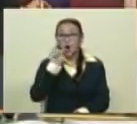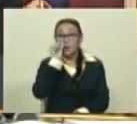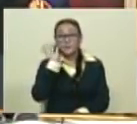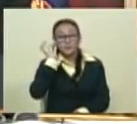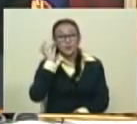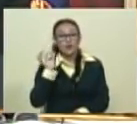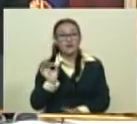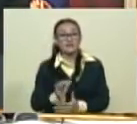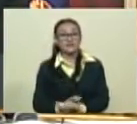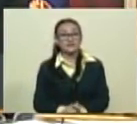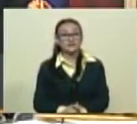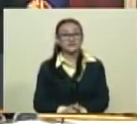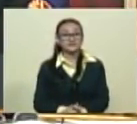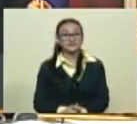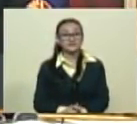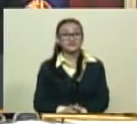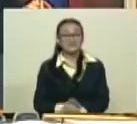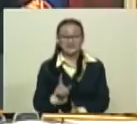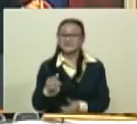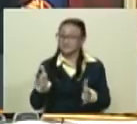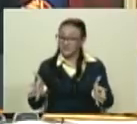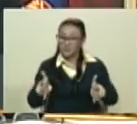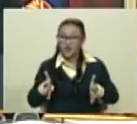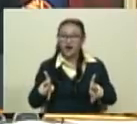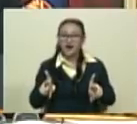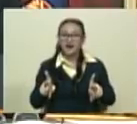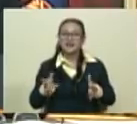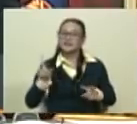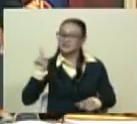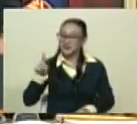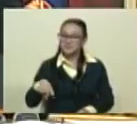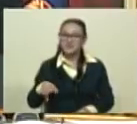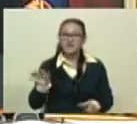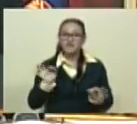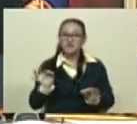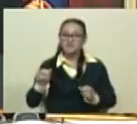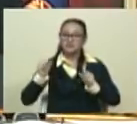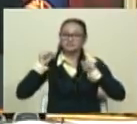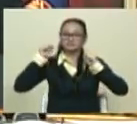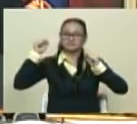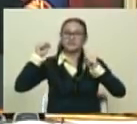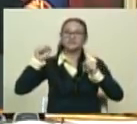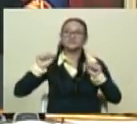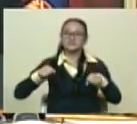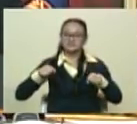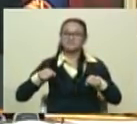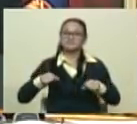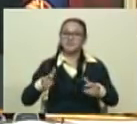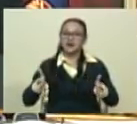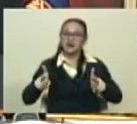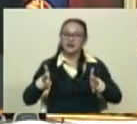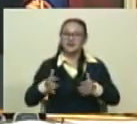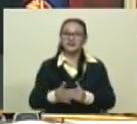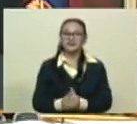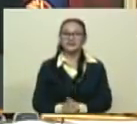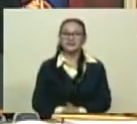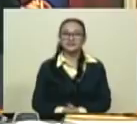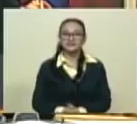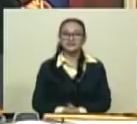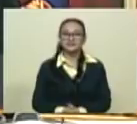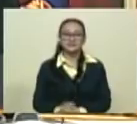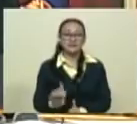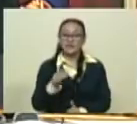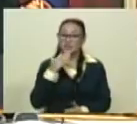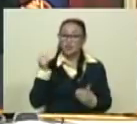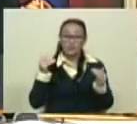de la República. Y esas sí las vamos a ganar también de manera heroica, claro que sí, compañero Andy, nadie